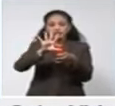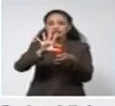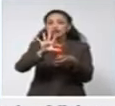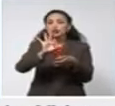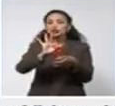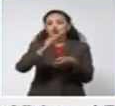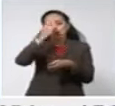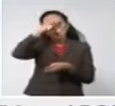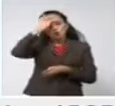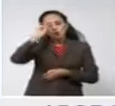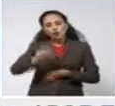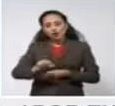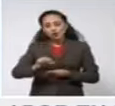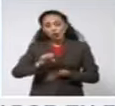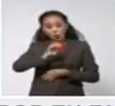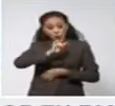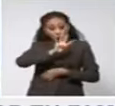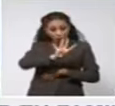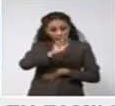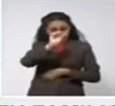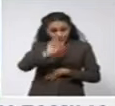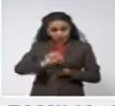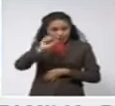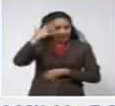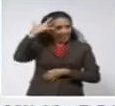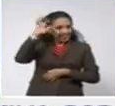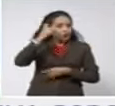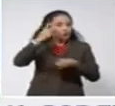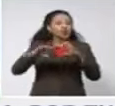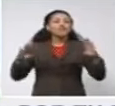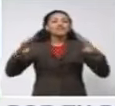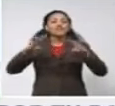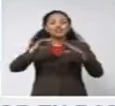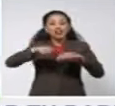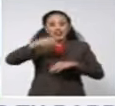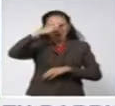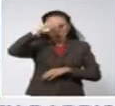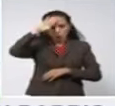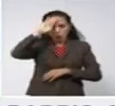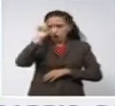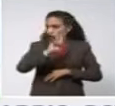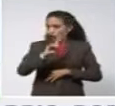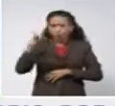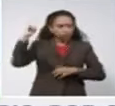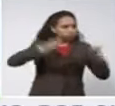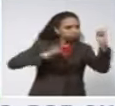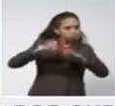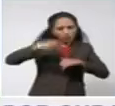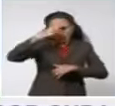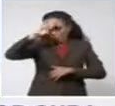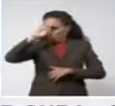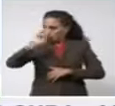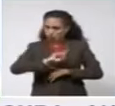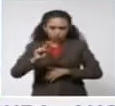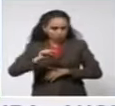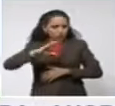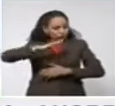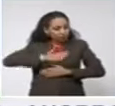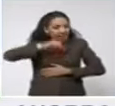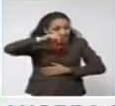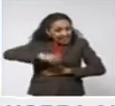cubanos, 4 son extranjeros residentes en Cuba, o sea, no son casos importados, son casos autóctonos, lo que